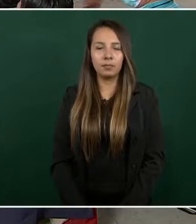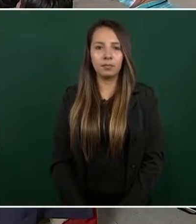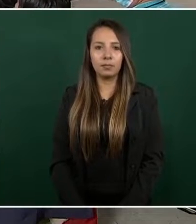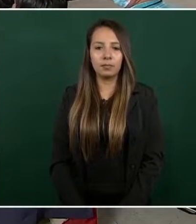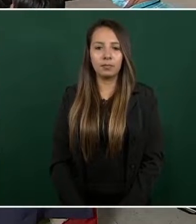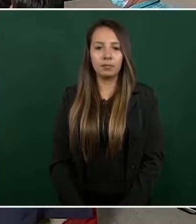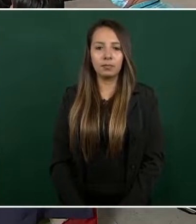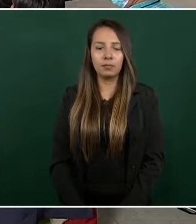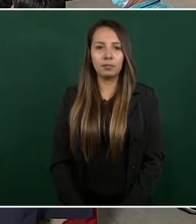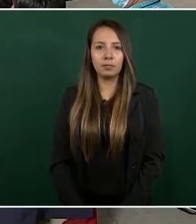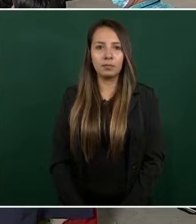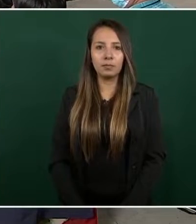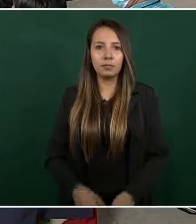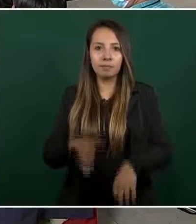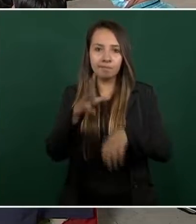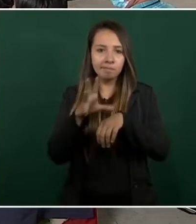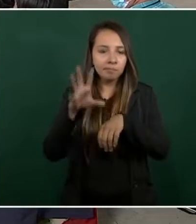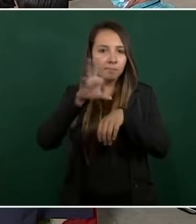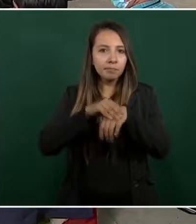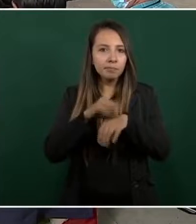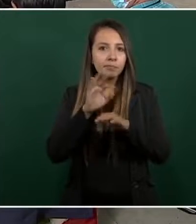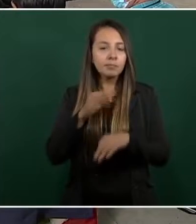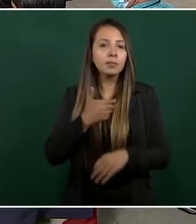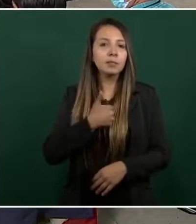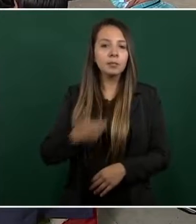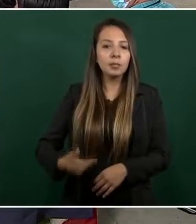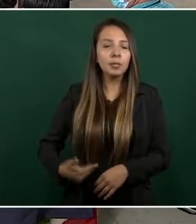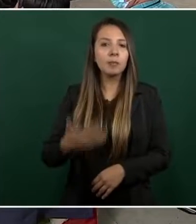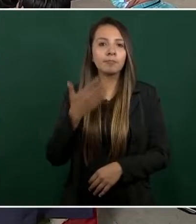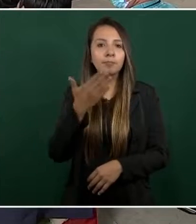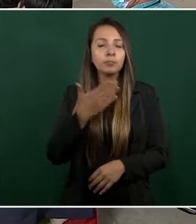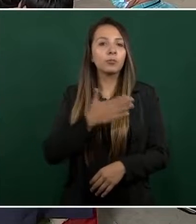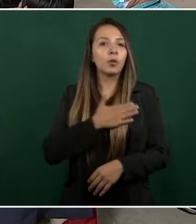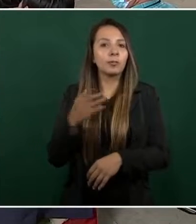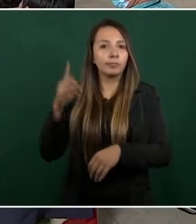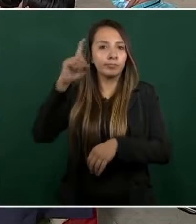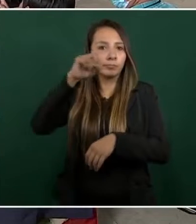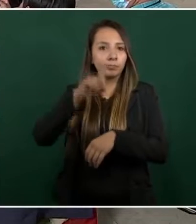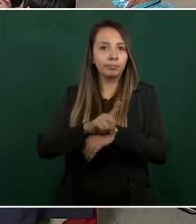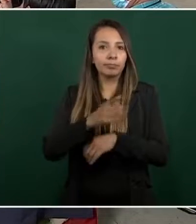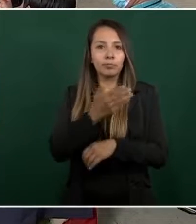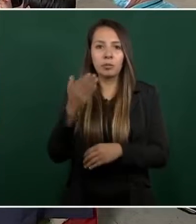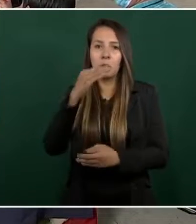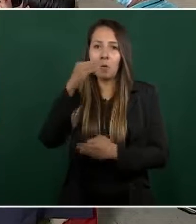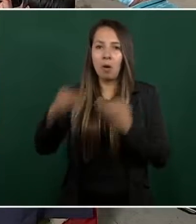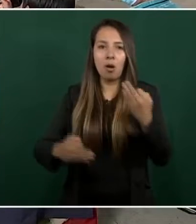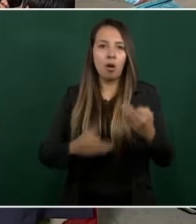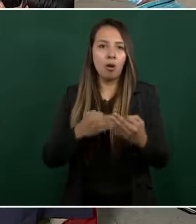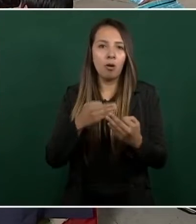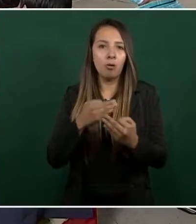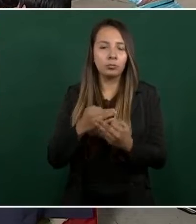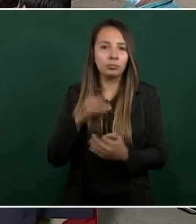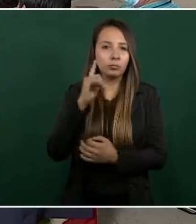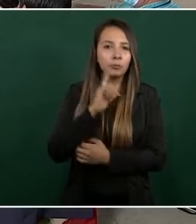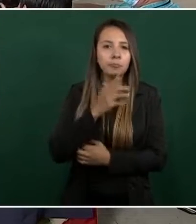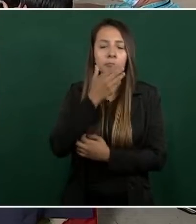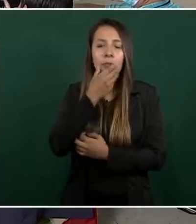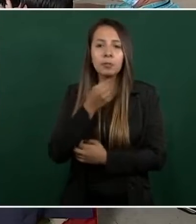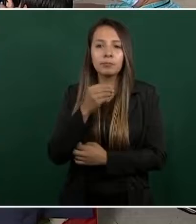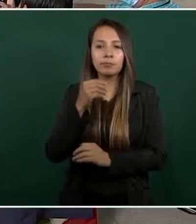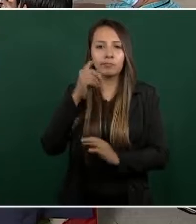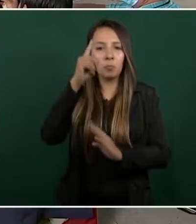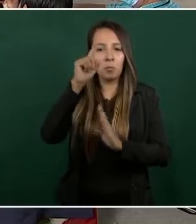Con su permiso, señor presidente, muy buenos días a todas y todos. Hoy, como cada